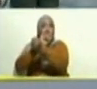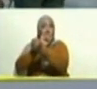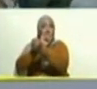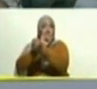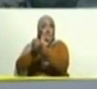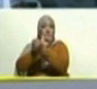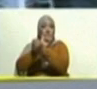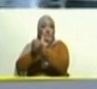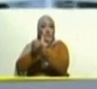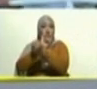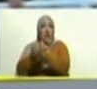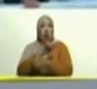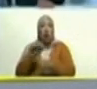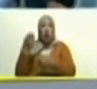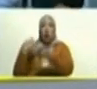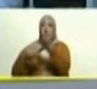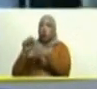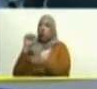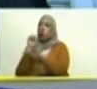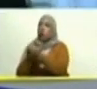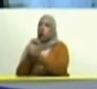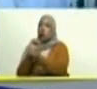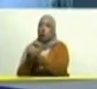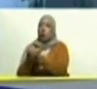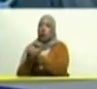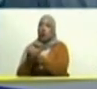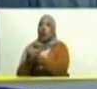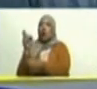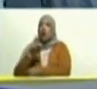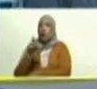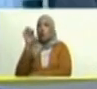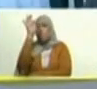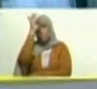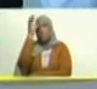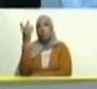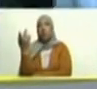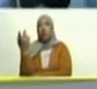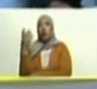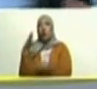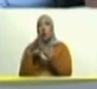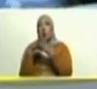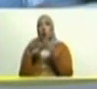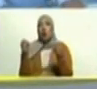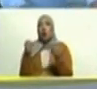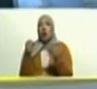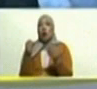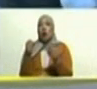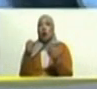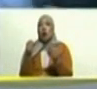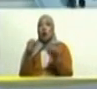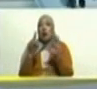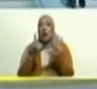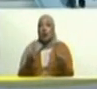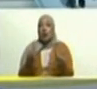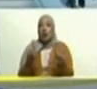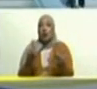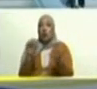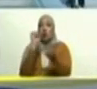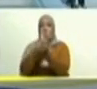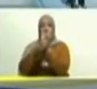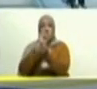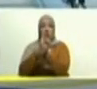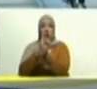nuevamente hacia una elección primaria que tendremos el próximo domingo y buscar legitimar un nuevo liderazgo en la oposición. Creo